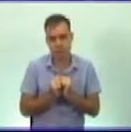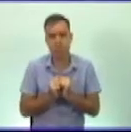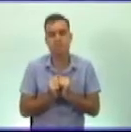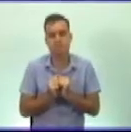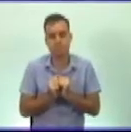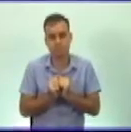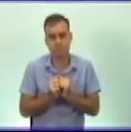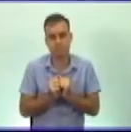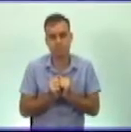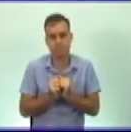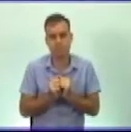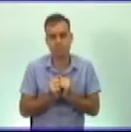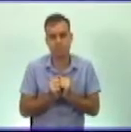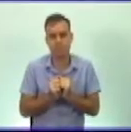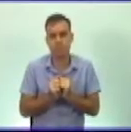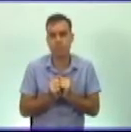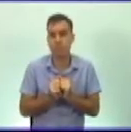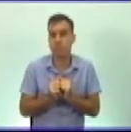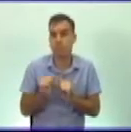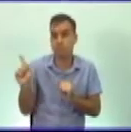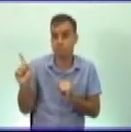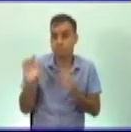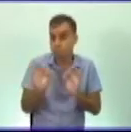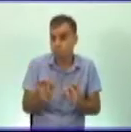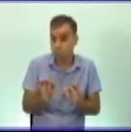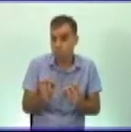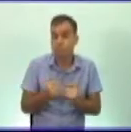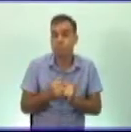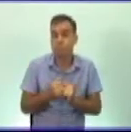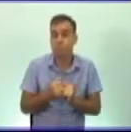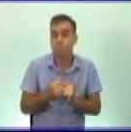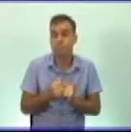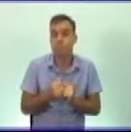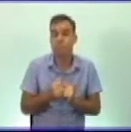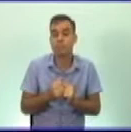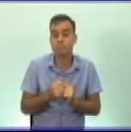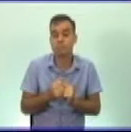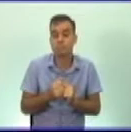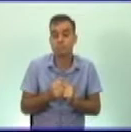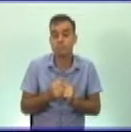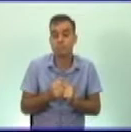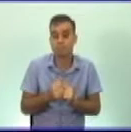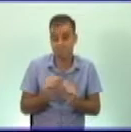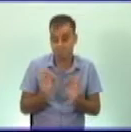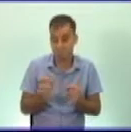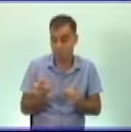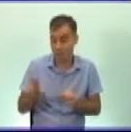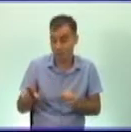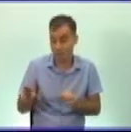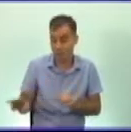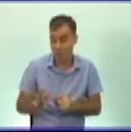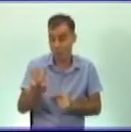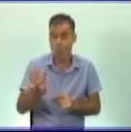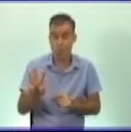De este producto obtenemos que el radio al cubo va a ser igual